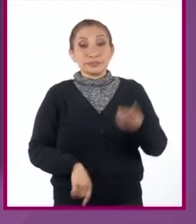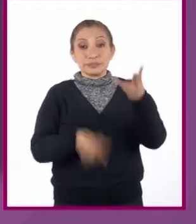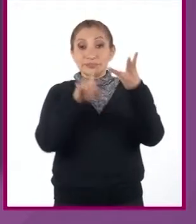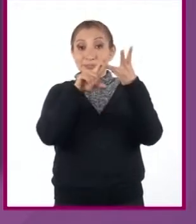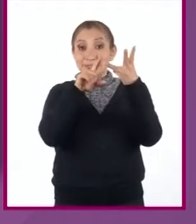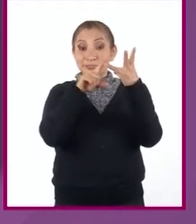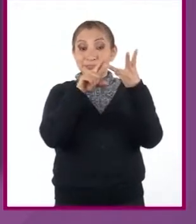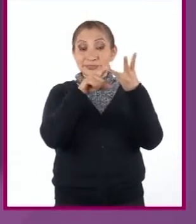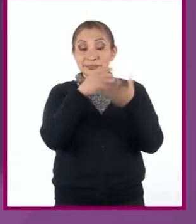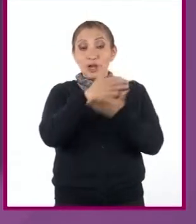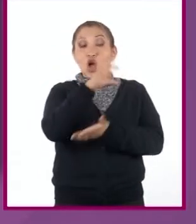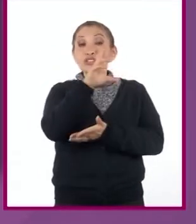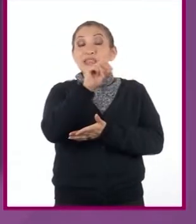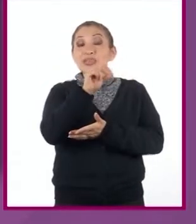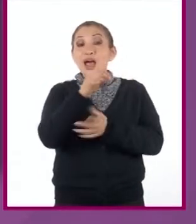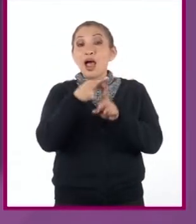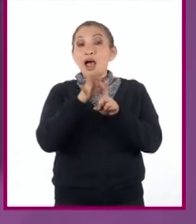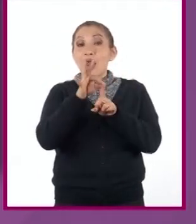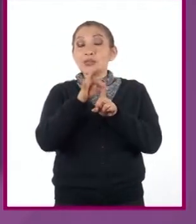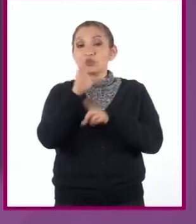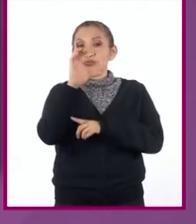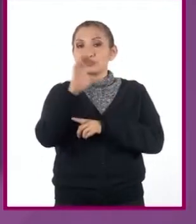y el tercero a 80.